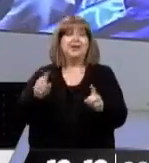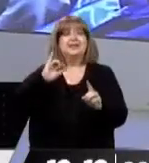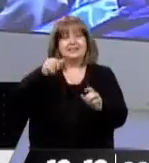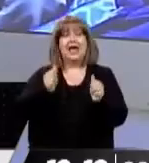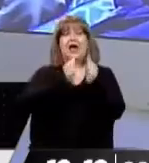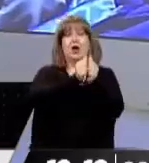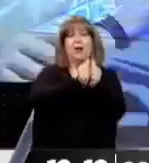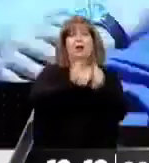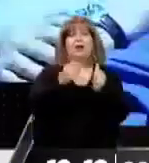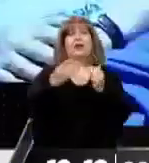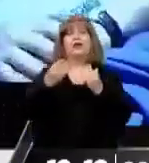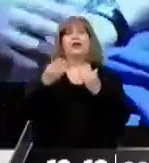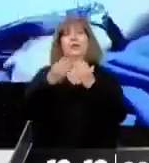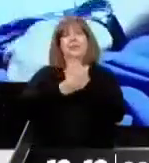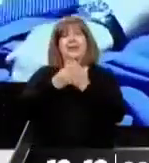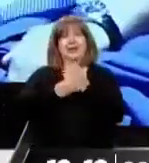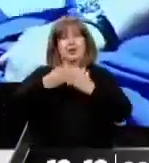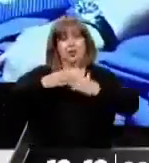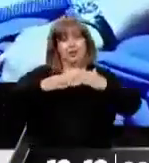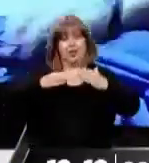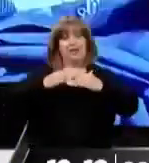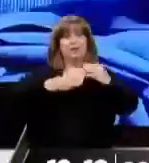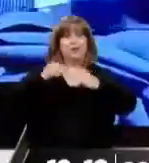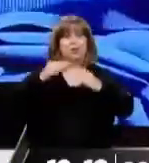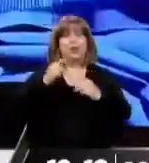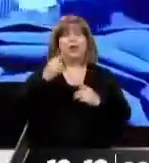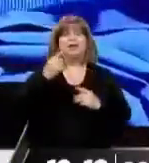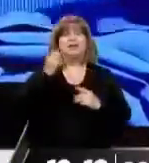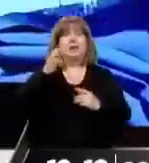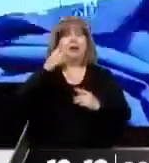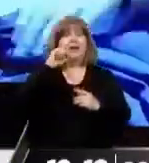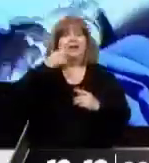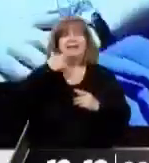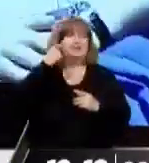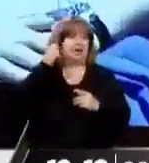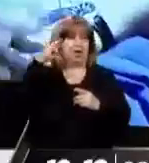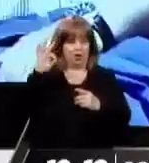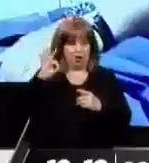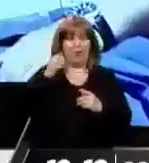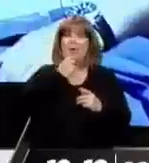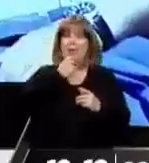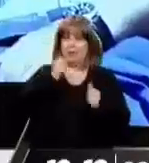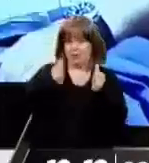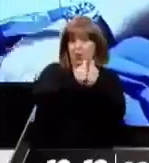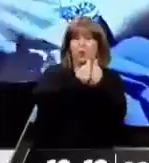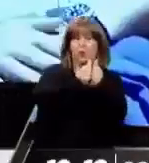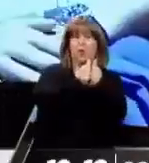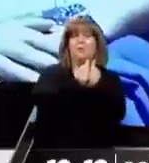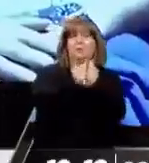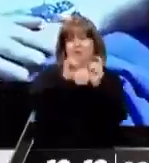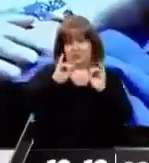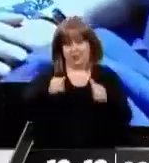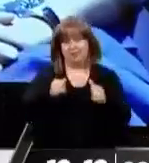ministro de Infraestructura de uh-huh. Obras claro. en la provincia de Mendoza, y por quien corrían algunas obras colaterales. También la provincia tiene algunas tareas, por ejemplo, en